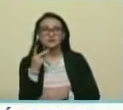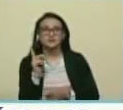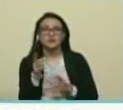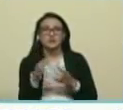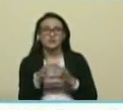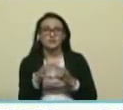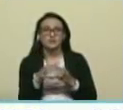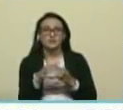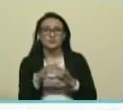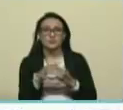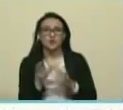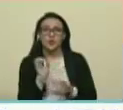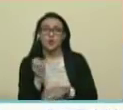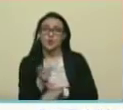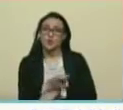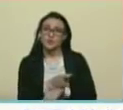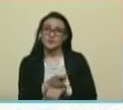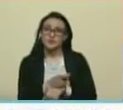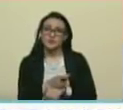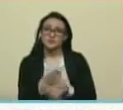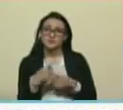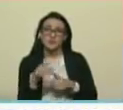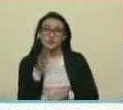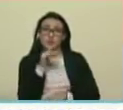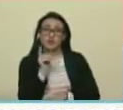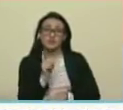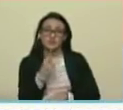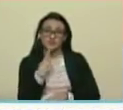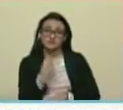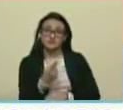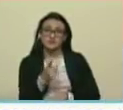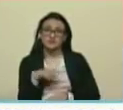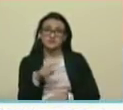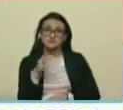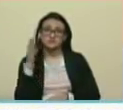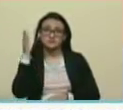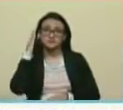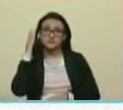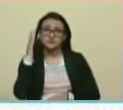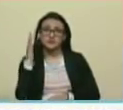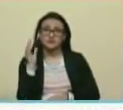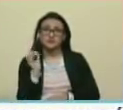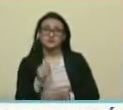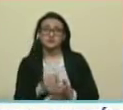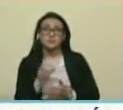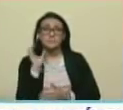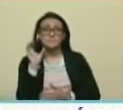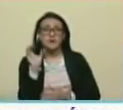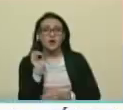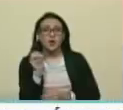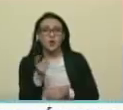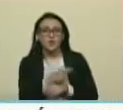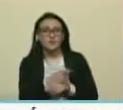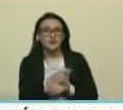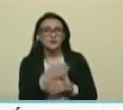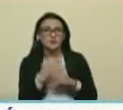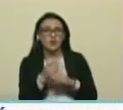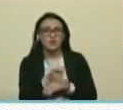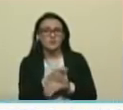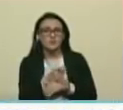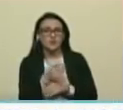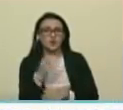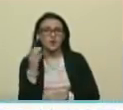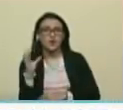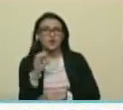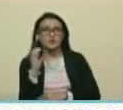humano o algún gobierno. Pero no existe, hay que decirlo, hay que reconocerlo, un país, un gobierno como el gobierno de Colombia